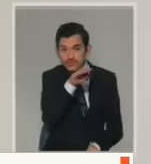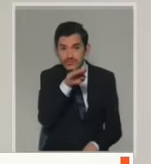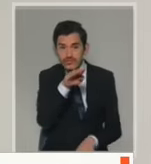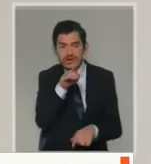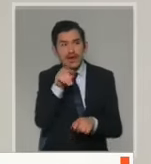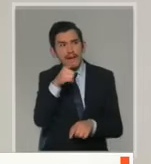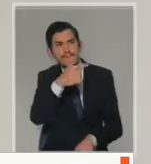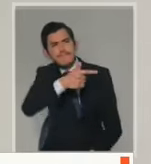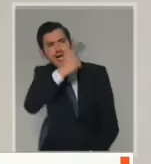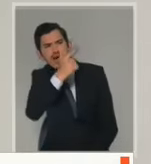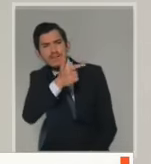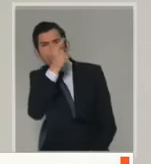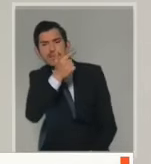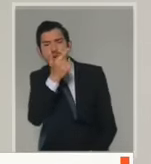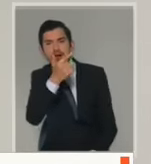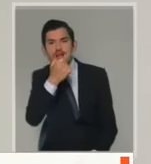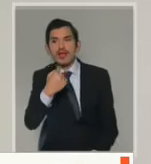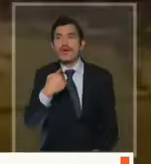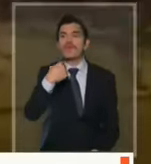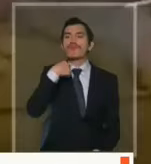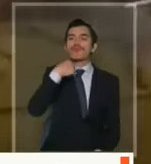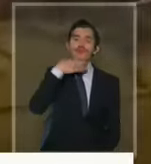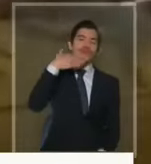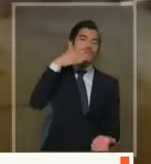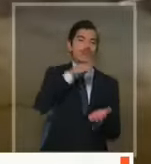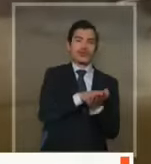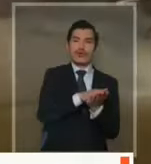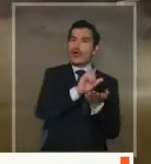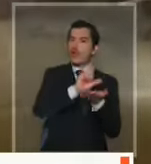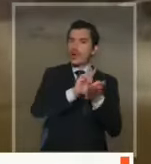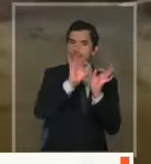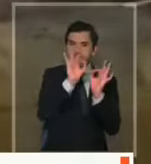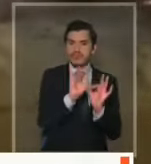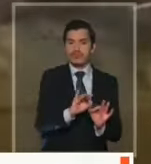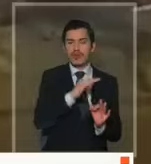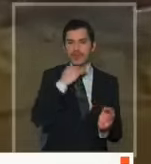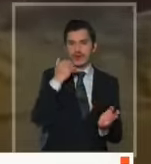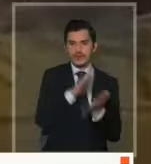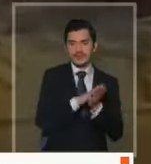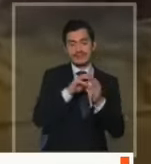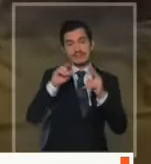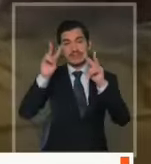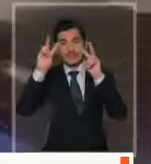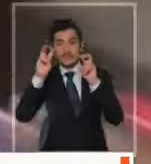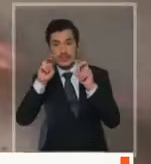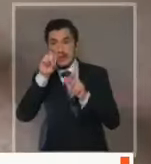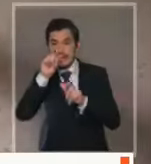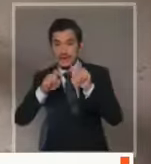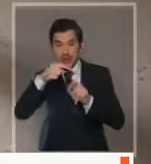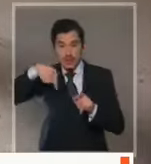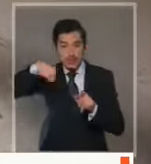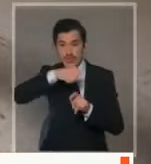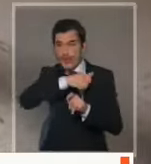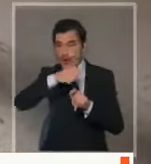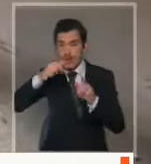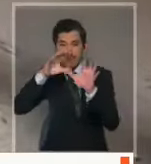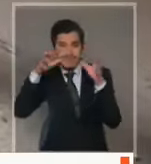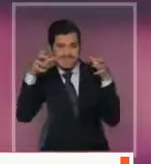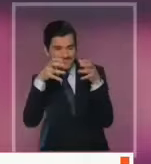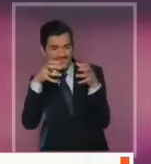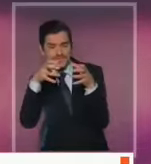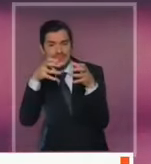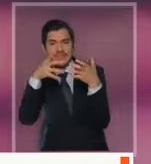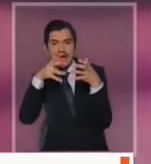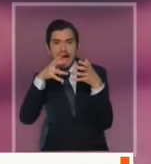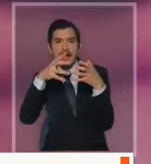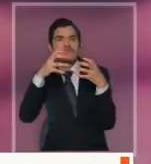que impactaron a la víctima, falleciendo en el lugar. Se baraja como hipótesis que entre todos los participantes del asalto hayan acordado